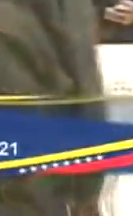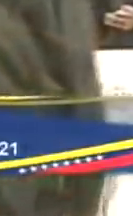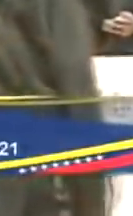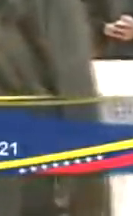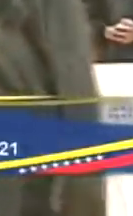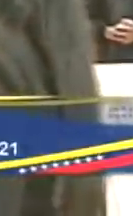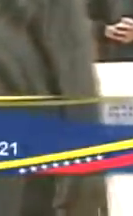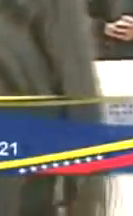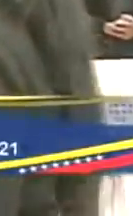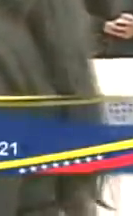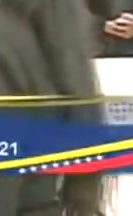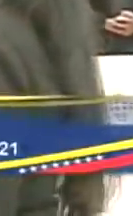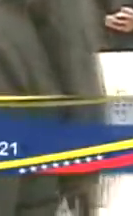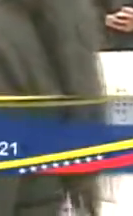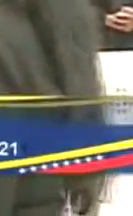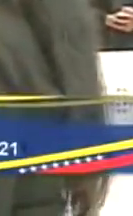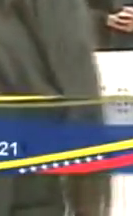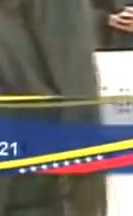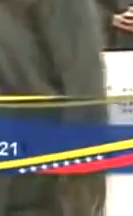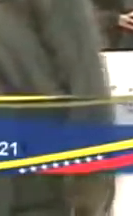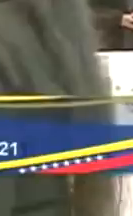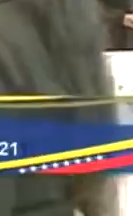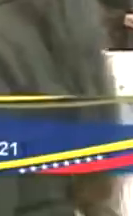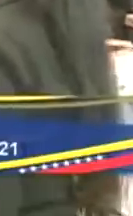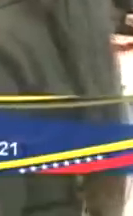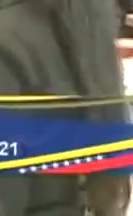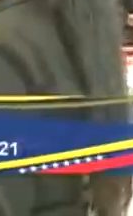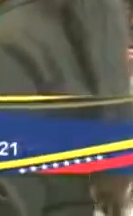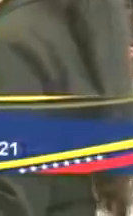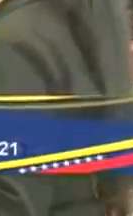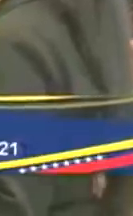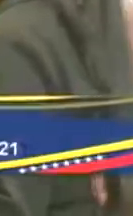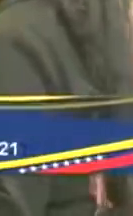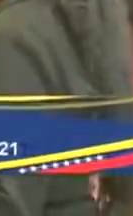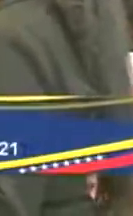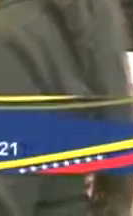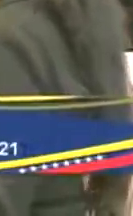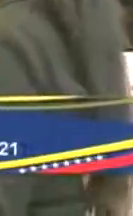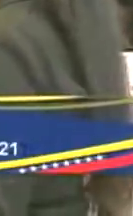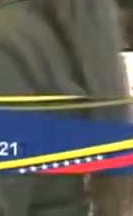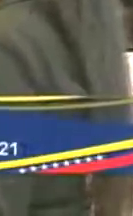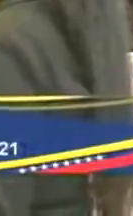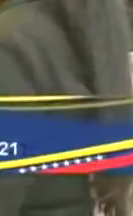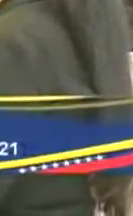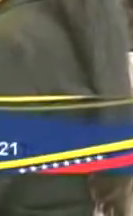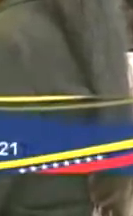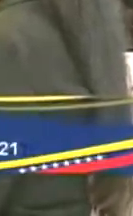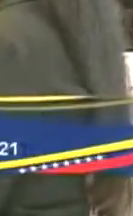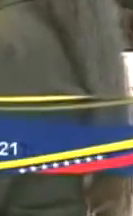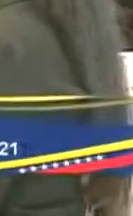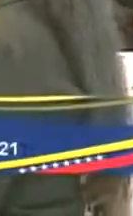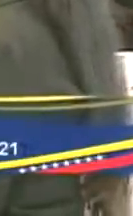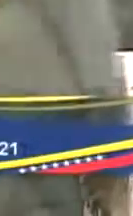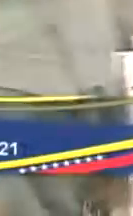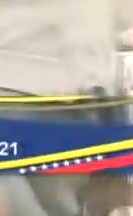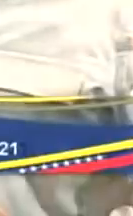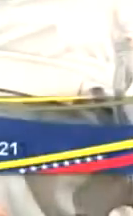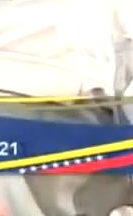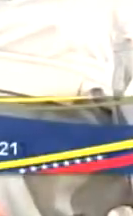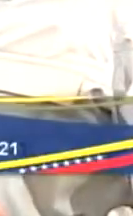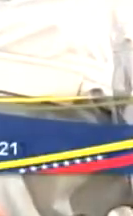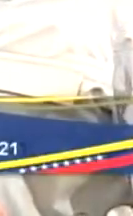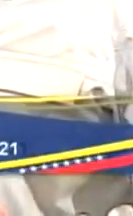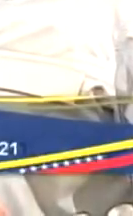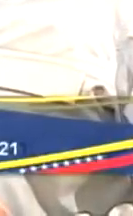Jesús Chucho Morillo. consolidación de equipos tecnológicos para avanzar en la importación,